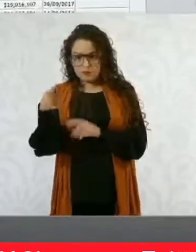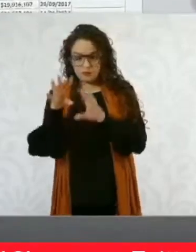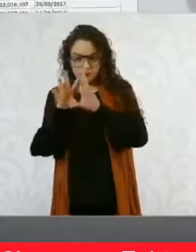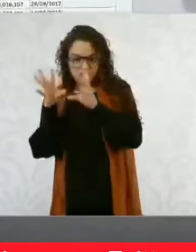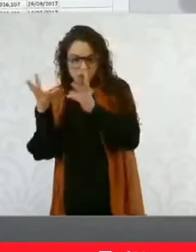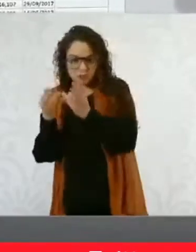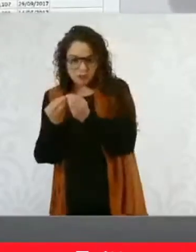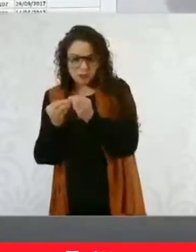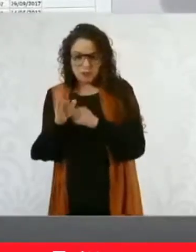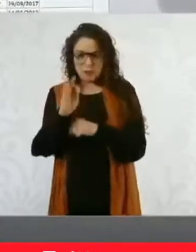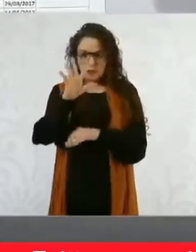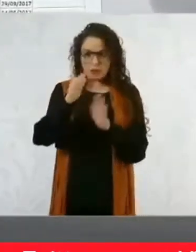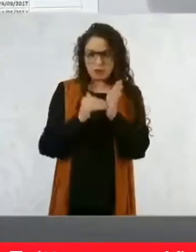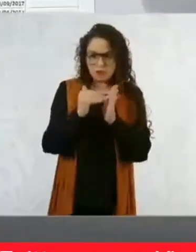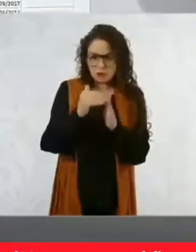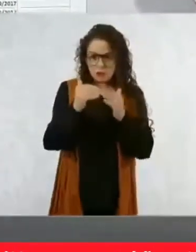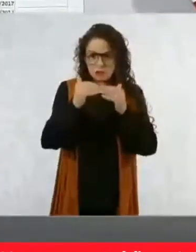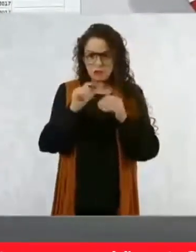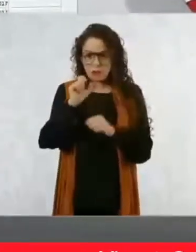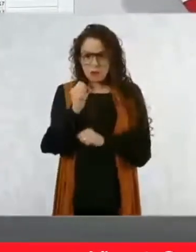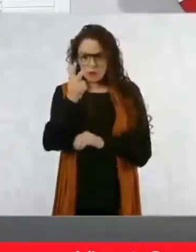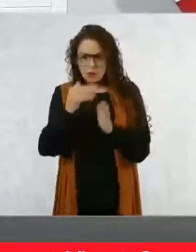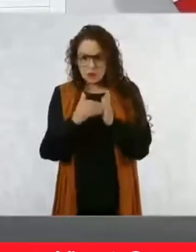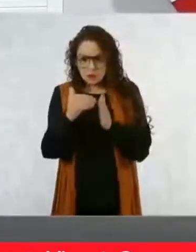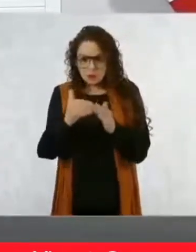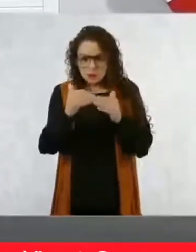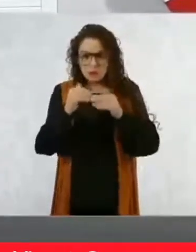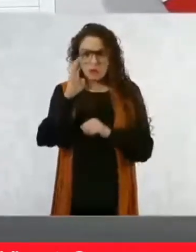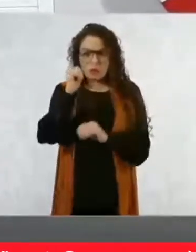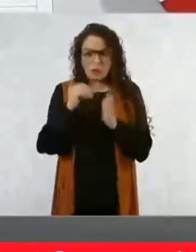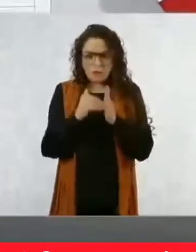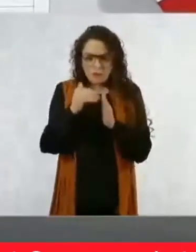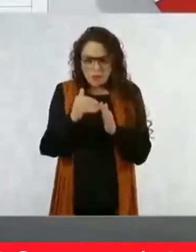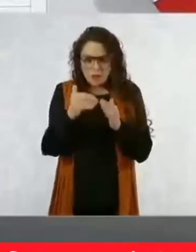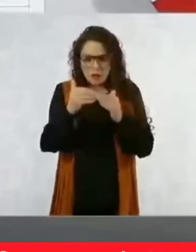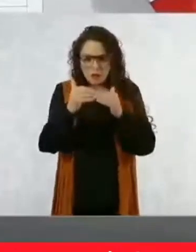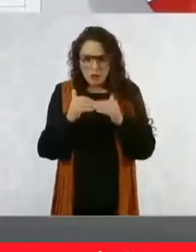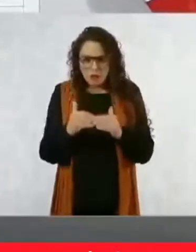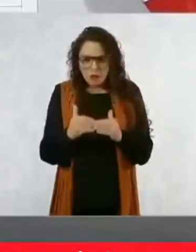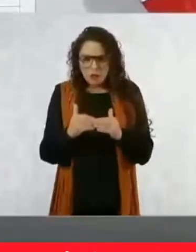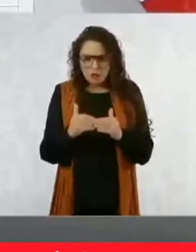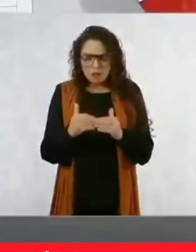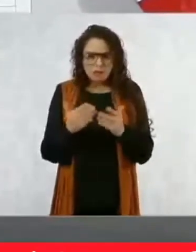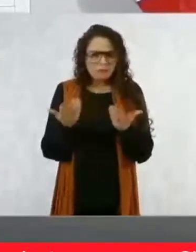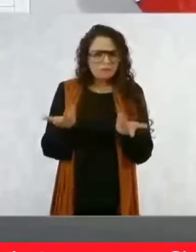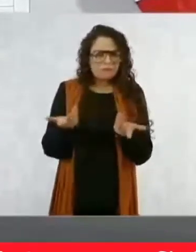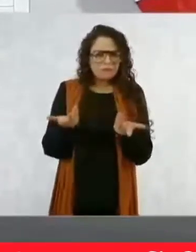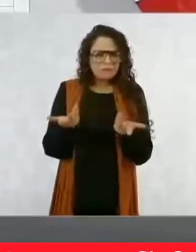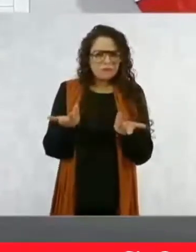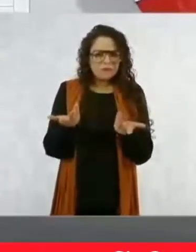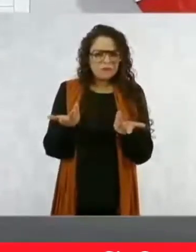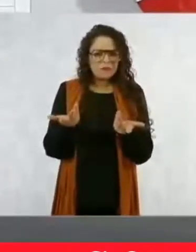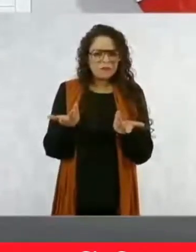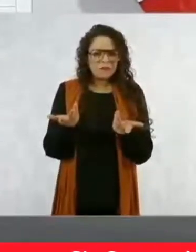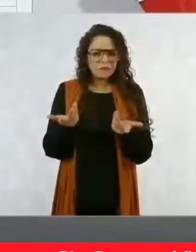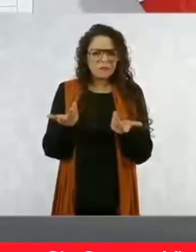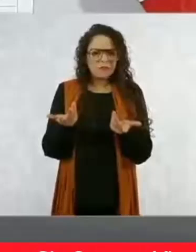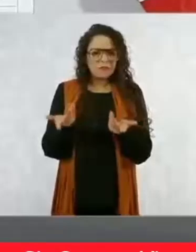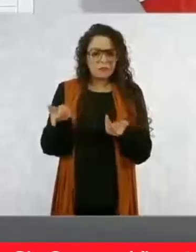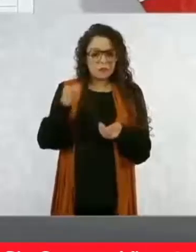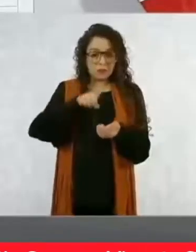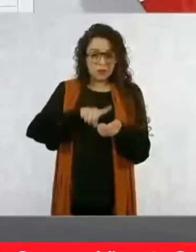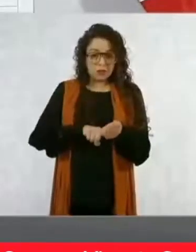45 millones una, 22 otra, 9 millones otra, 5 millones otra, dinero adicional, ya no del